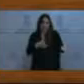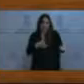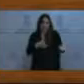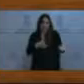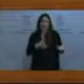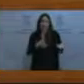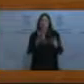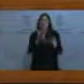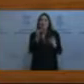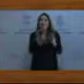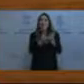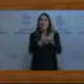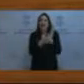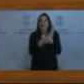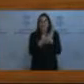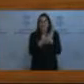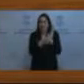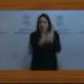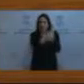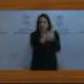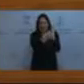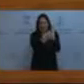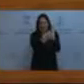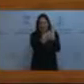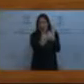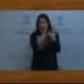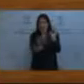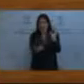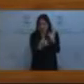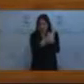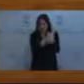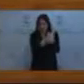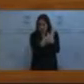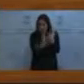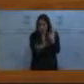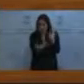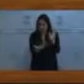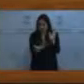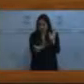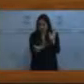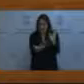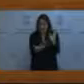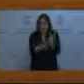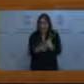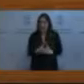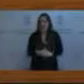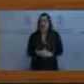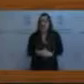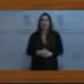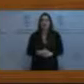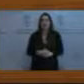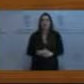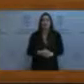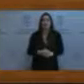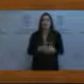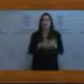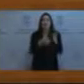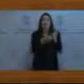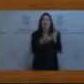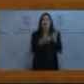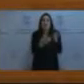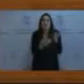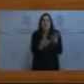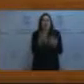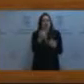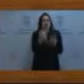de calidad. ¿Qué llamamos de calidad? ¿A qué nos referimos cuando hablamos de calidad? No nos referimos, como muchas